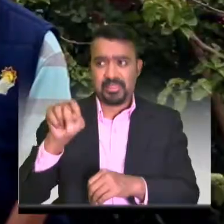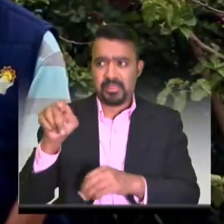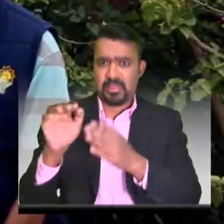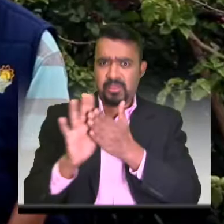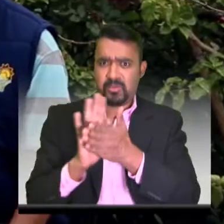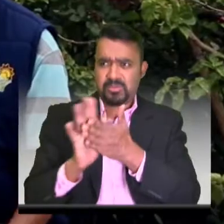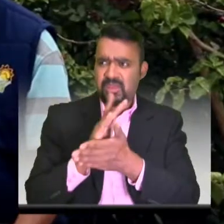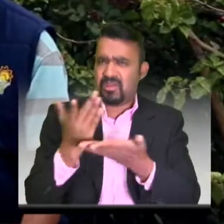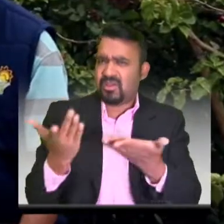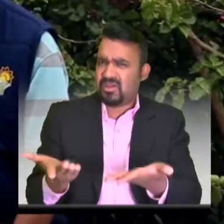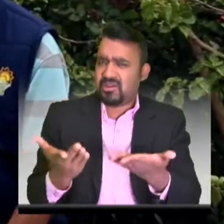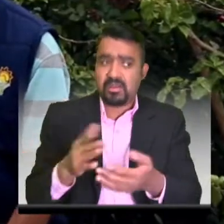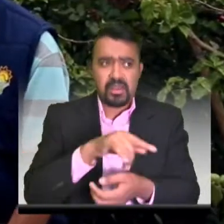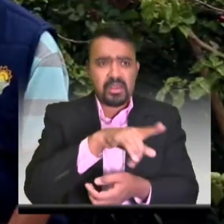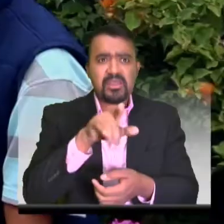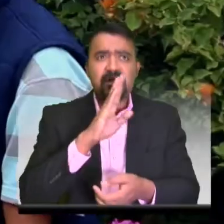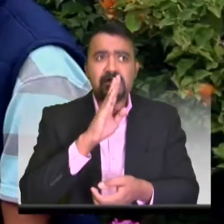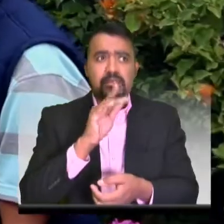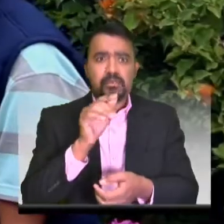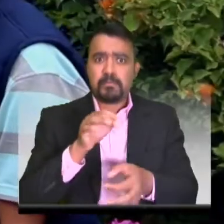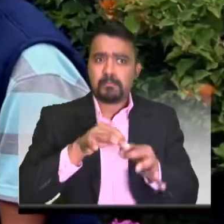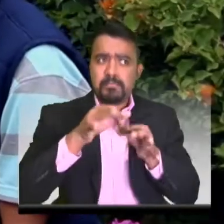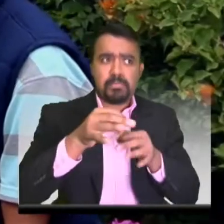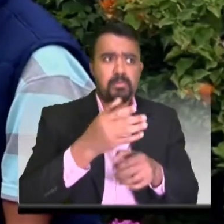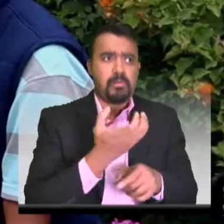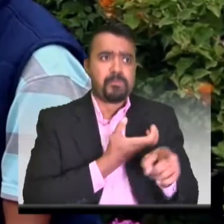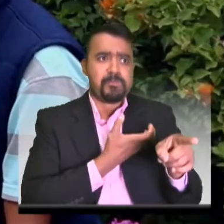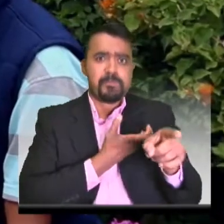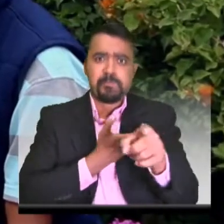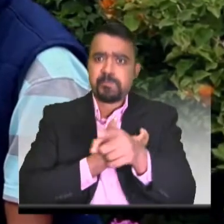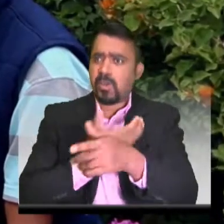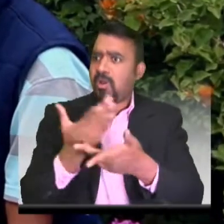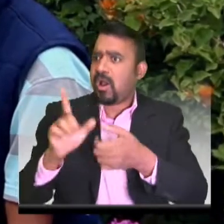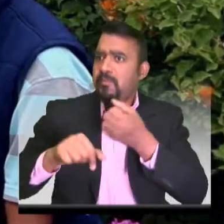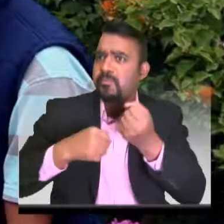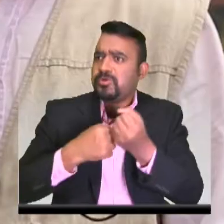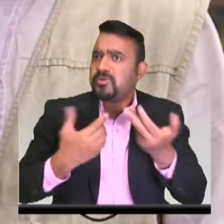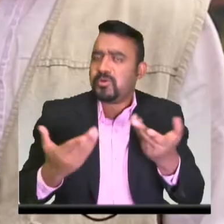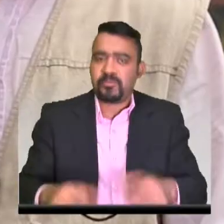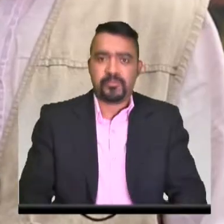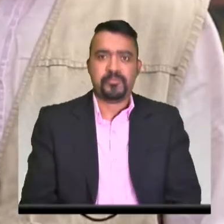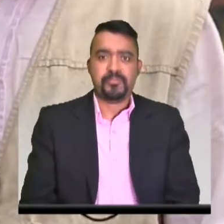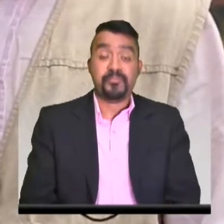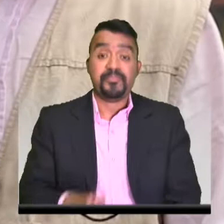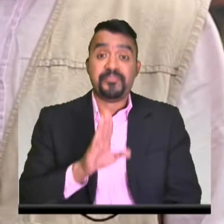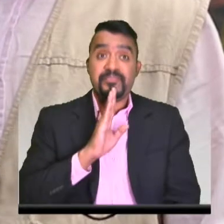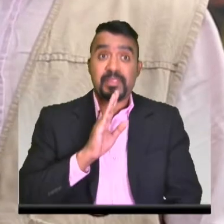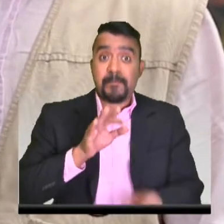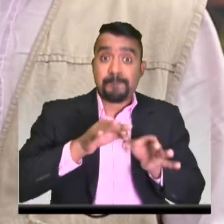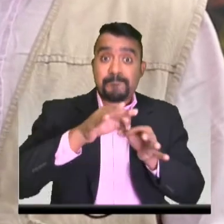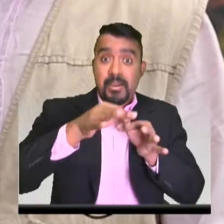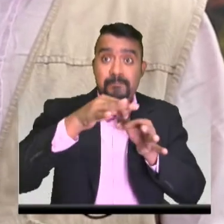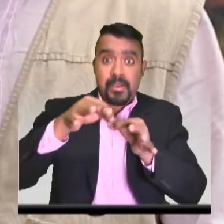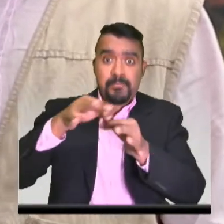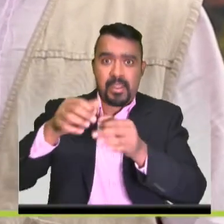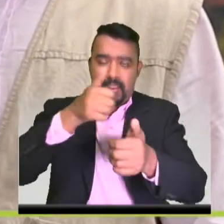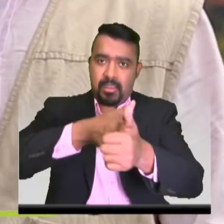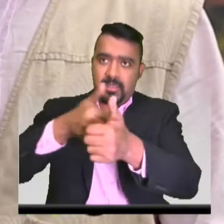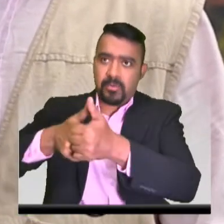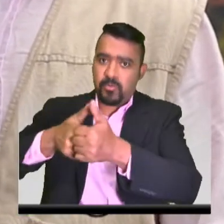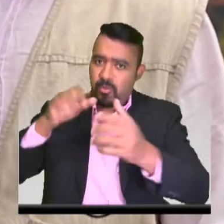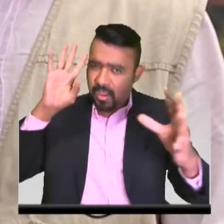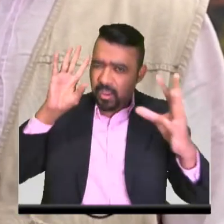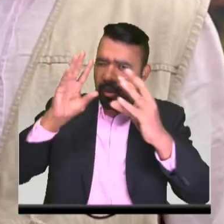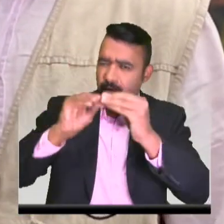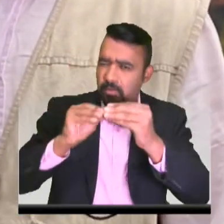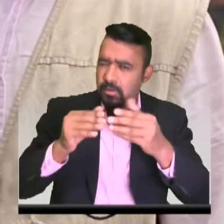manera articulada con las administraciones municipales. Vamos a hacer una articulación con cada municipio para que con